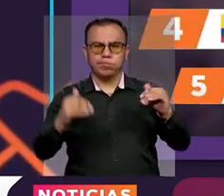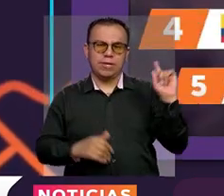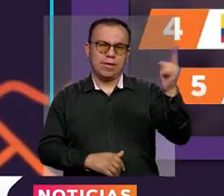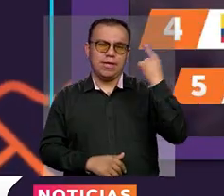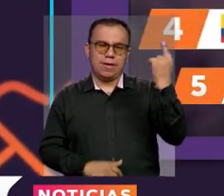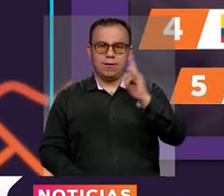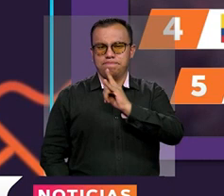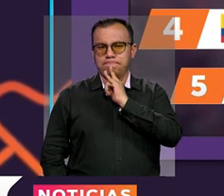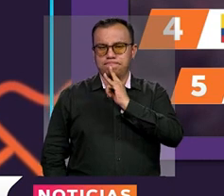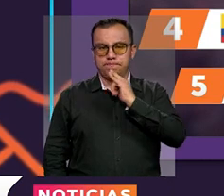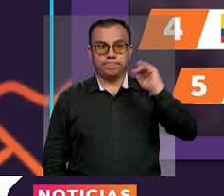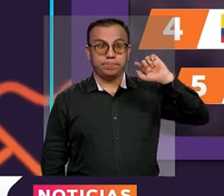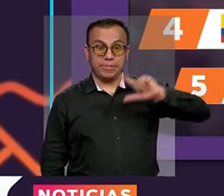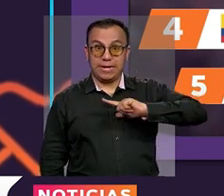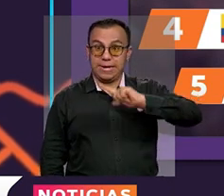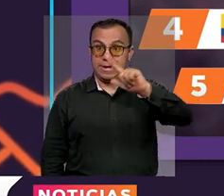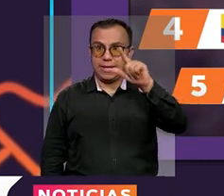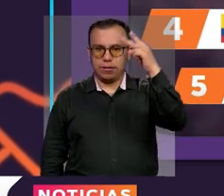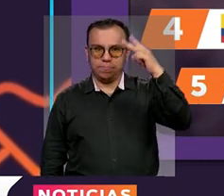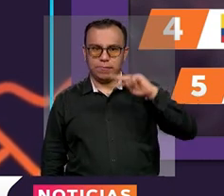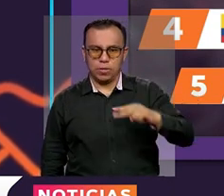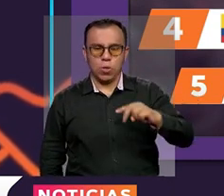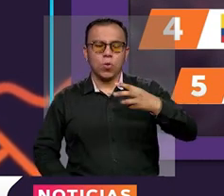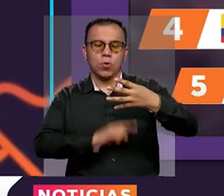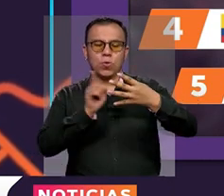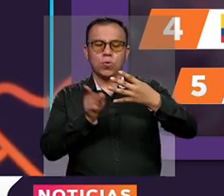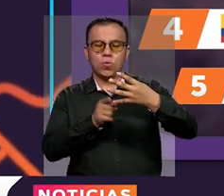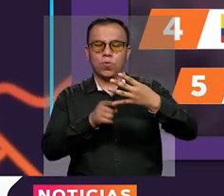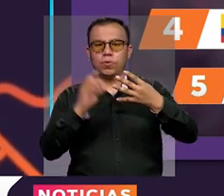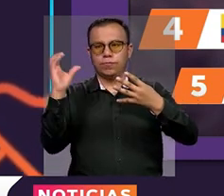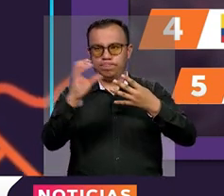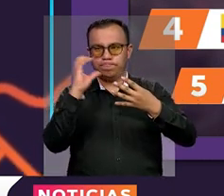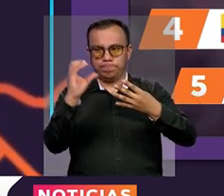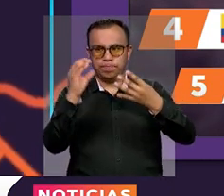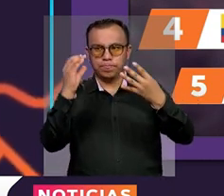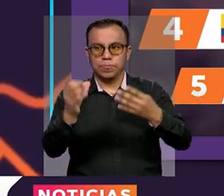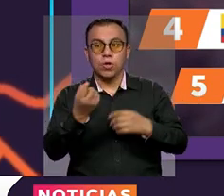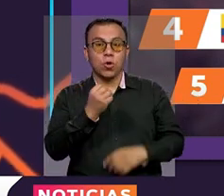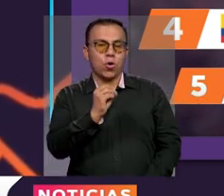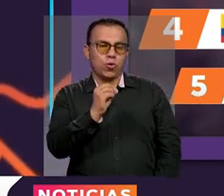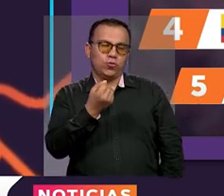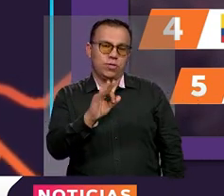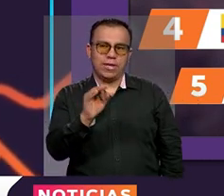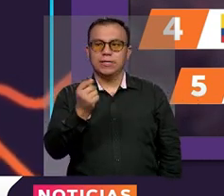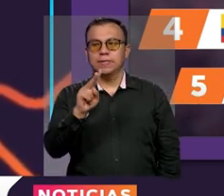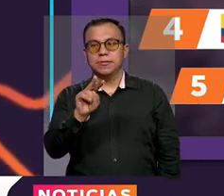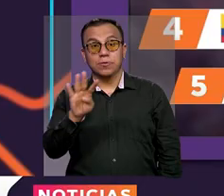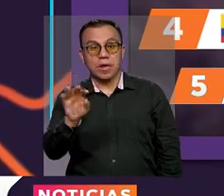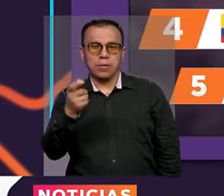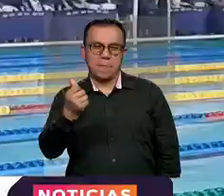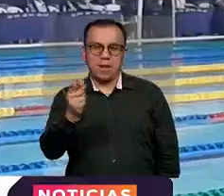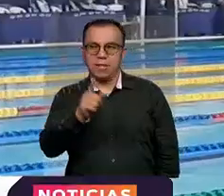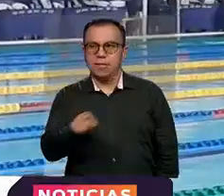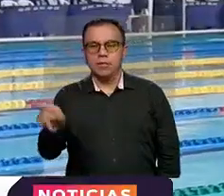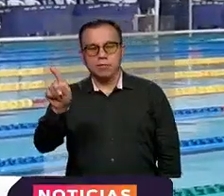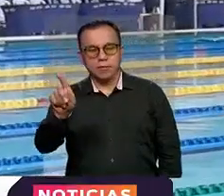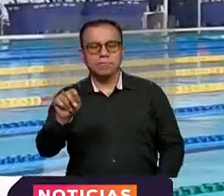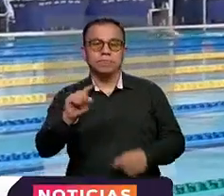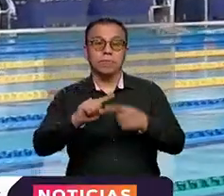Estados Unidos se mantiene como líder. Colombia se ubica en la cuarta posición con 20 oros, 13 platas y 24 bronces. La